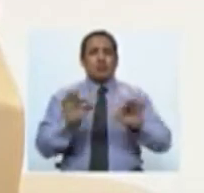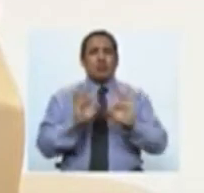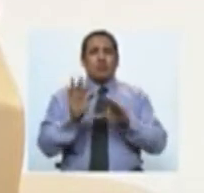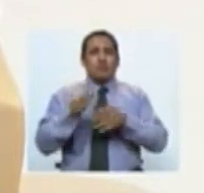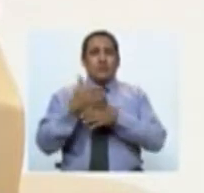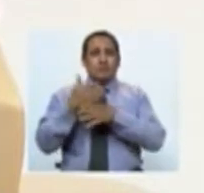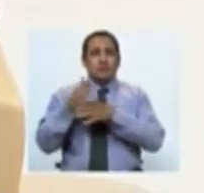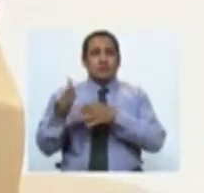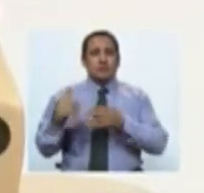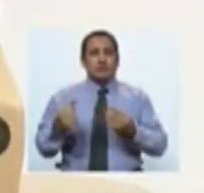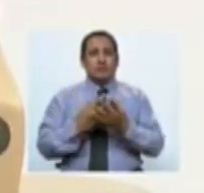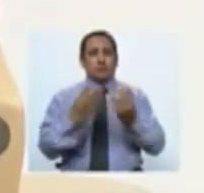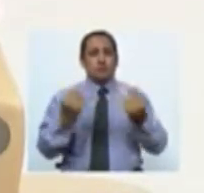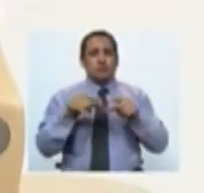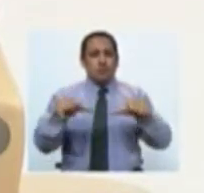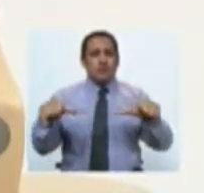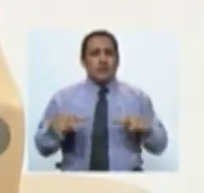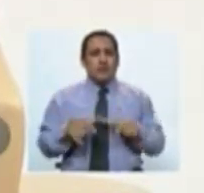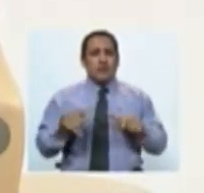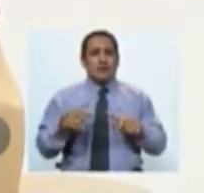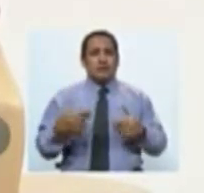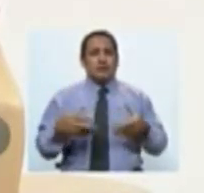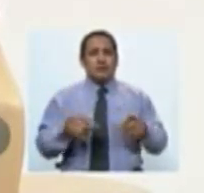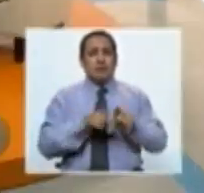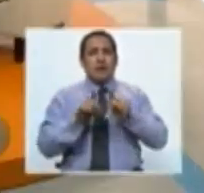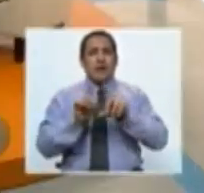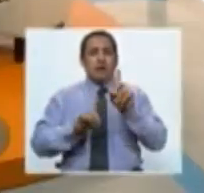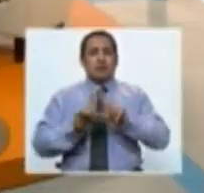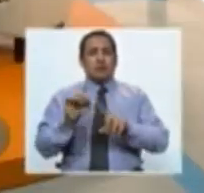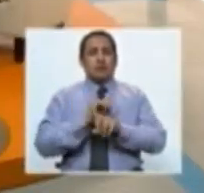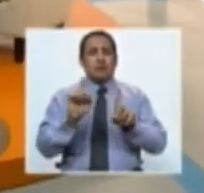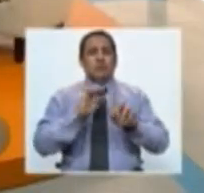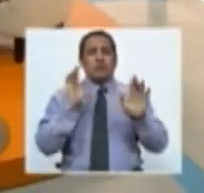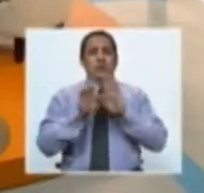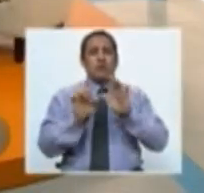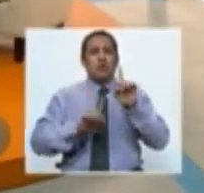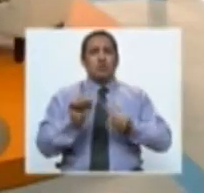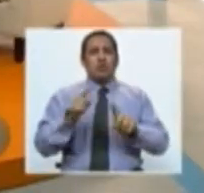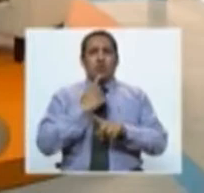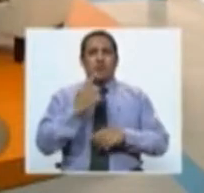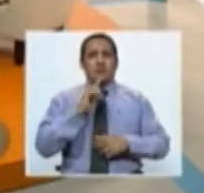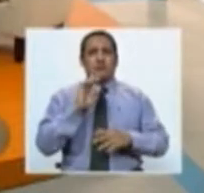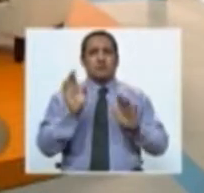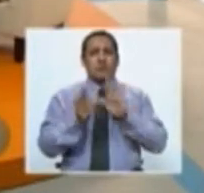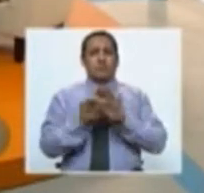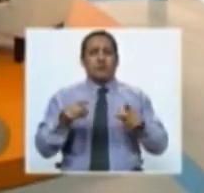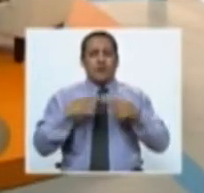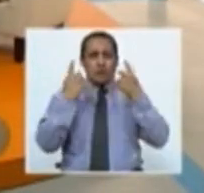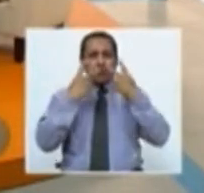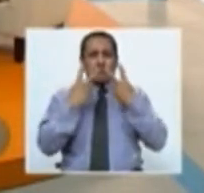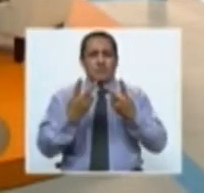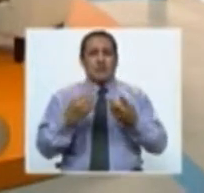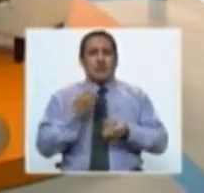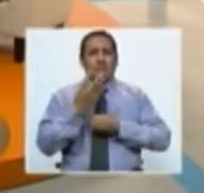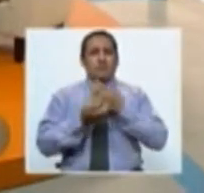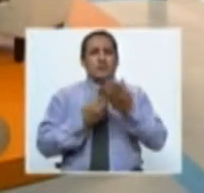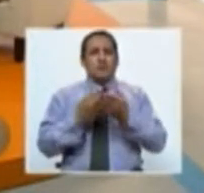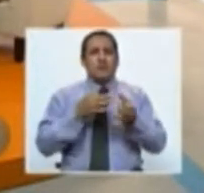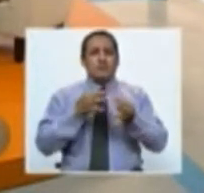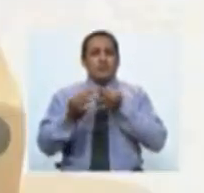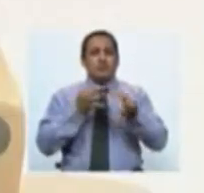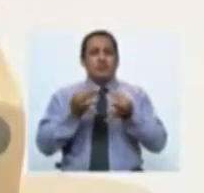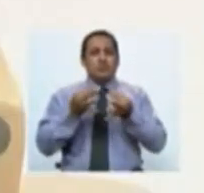ingreso o la participación de estos sectores gremiales como que pudo que no. El que estén o no estén no invalida la decisión. Es una